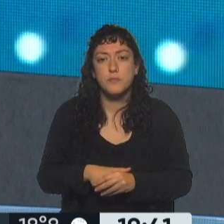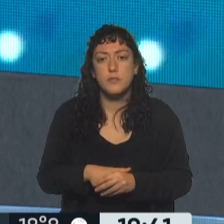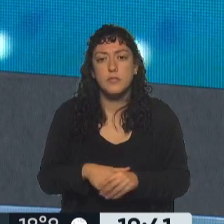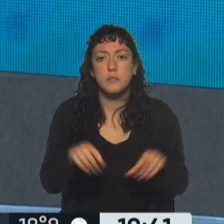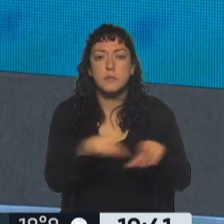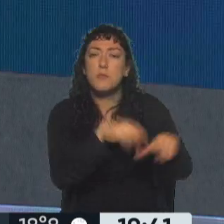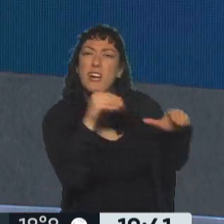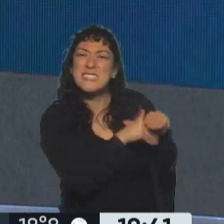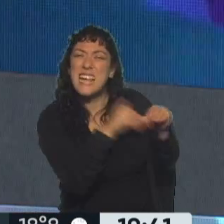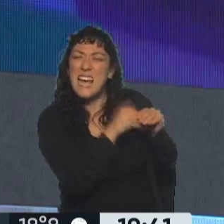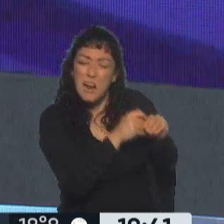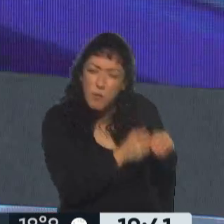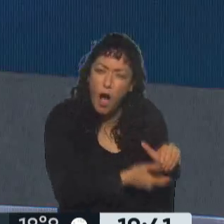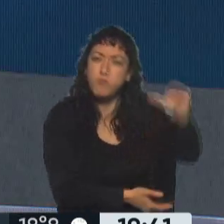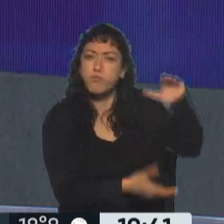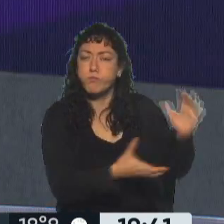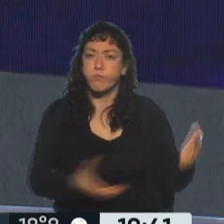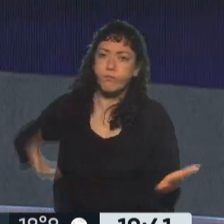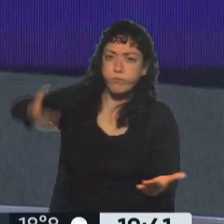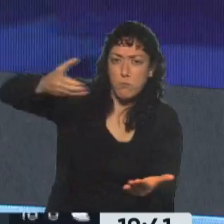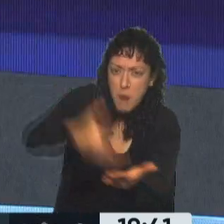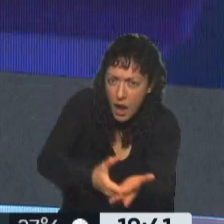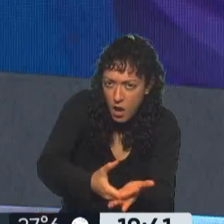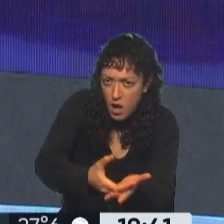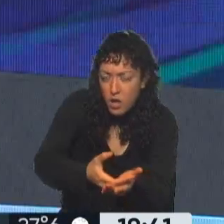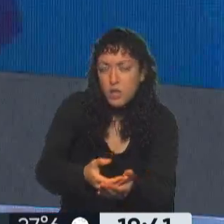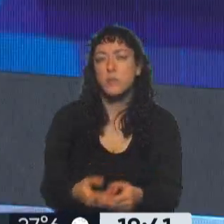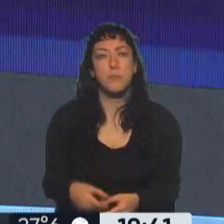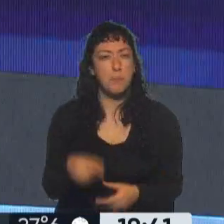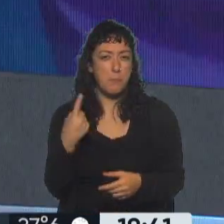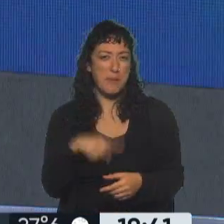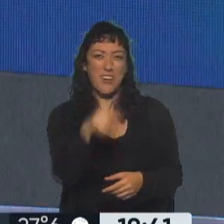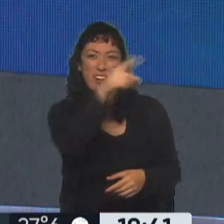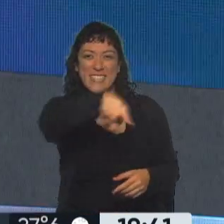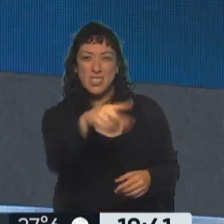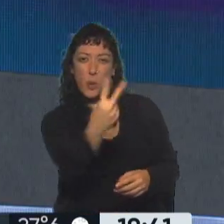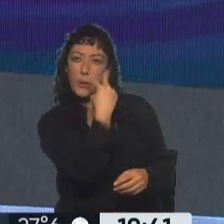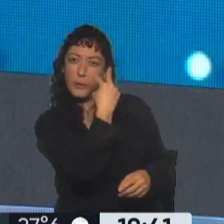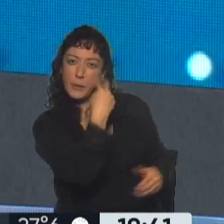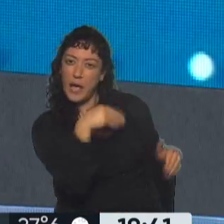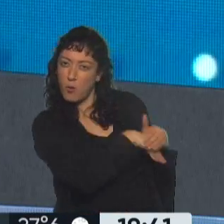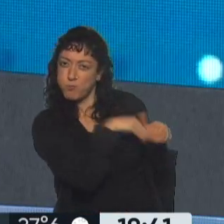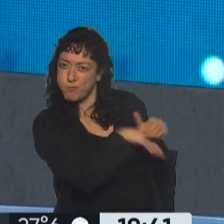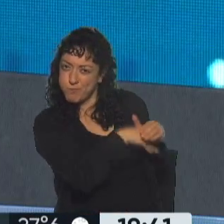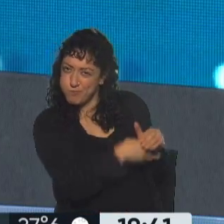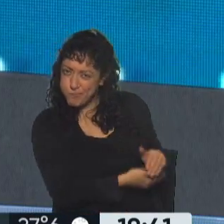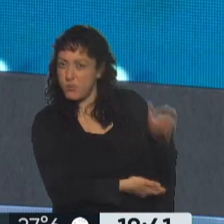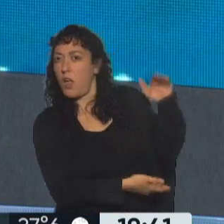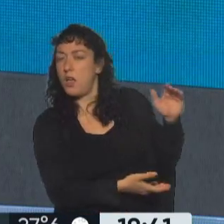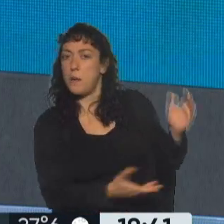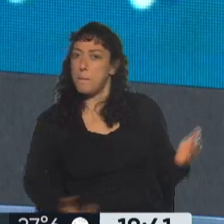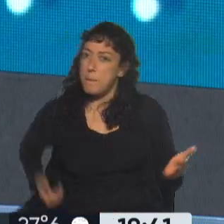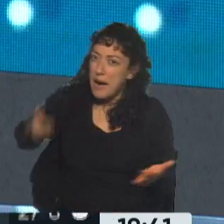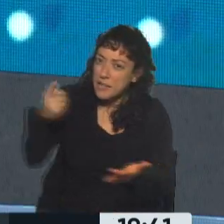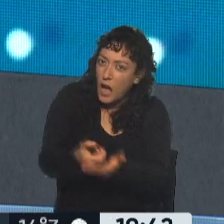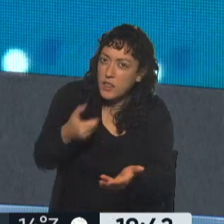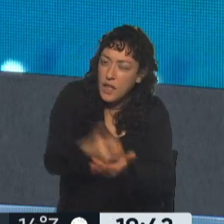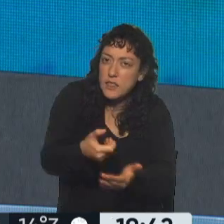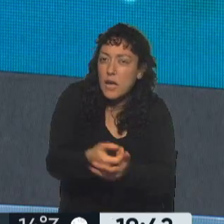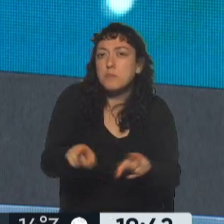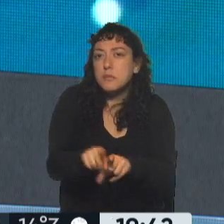pymes. Todo el entramado productivo argentino. Entonces, me parece que entender que la Argentina necesita sacarse el fondo